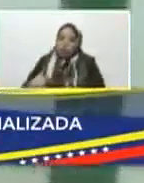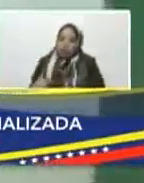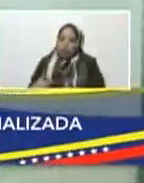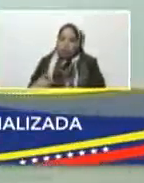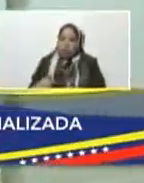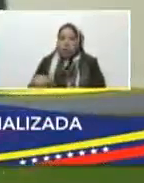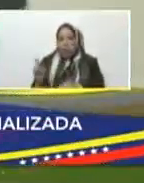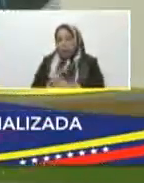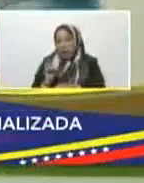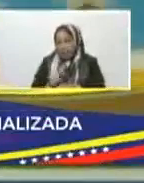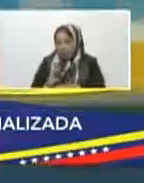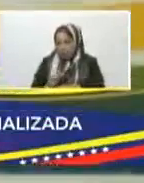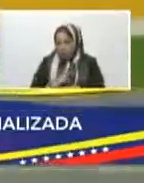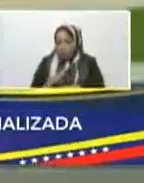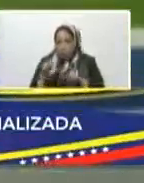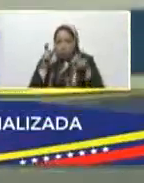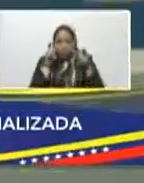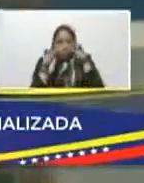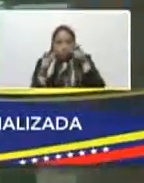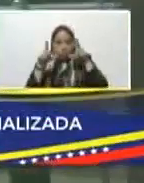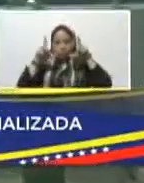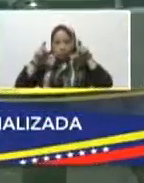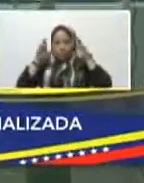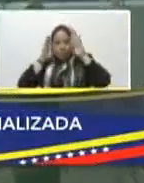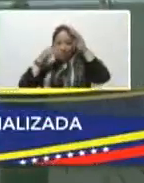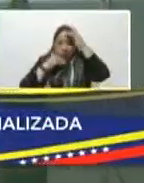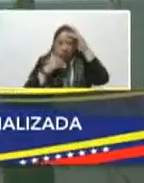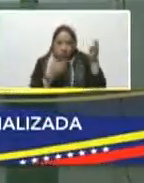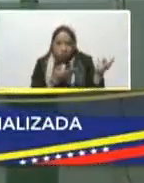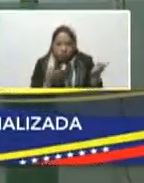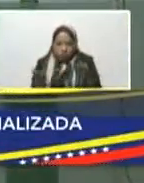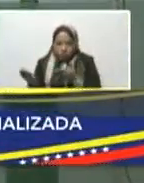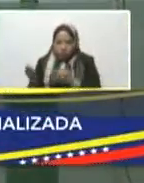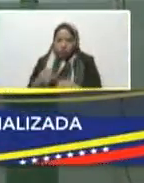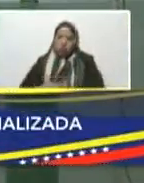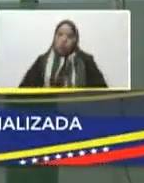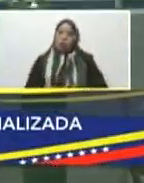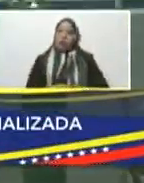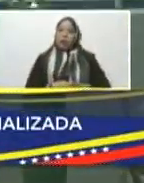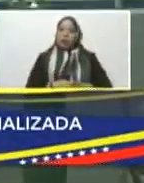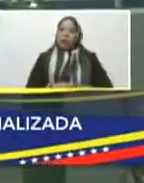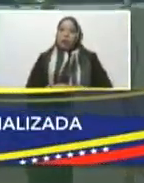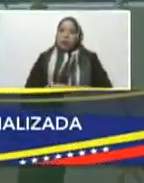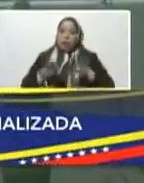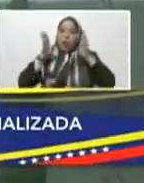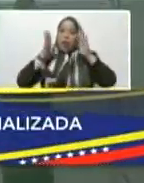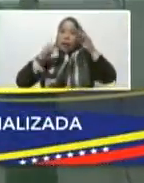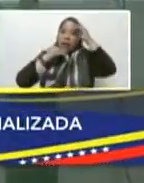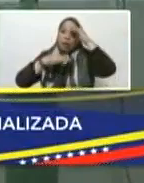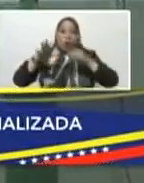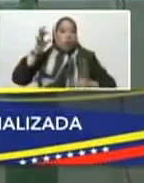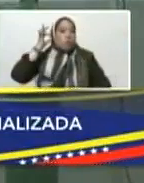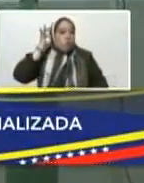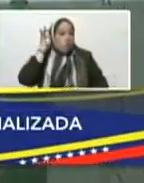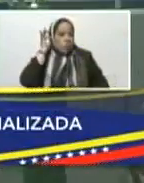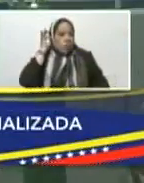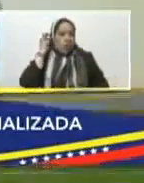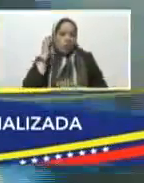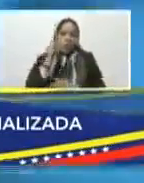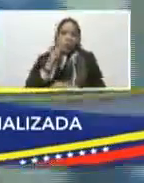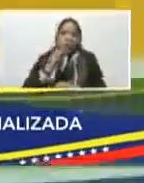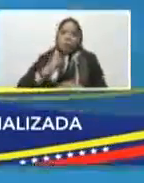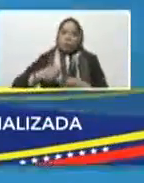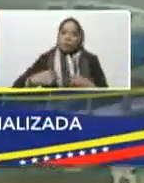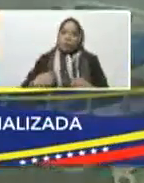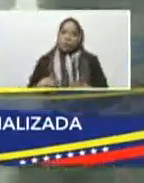muy brevemente, por ejemplo, esta área que va a tener solo destinado para atender a nuestras mujeres